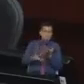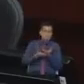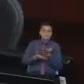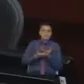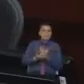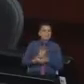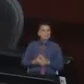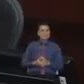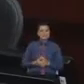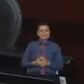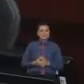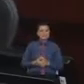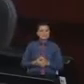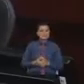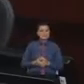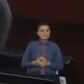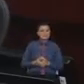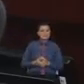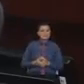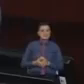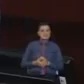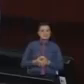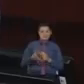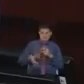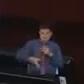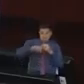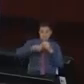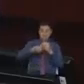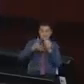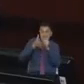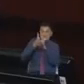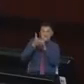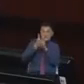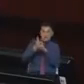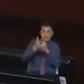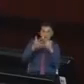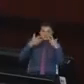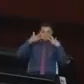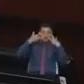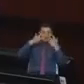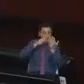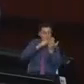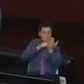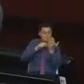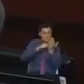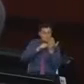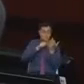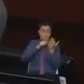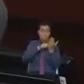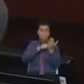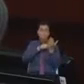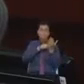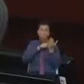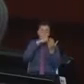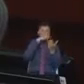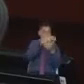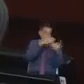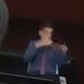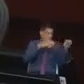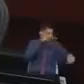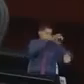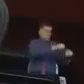Adicionalmente, el informe soslaya lo que significó el reclutamiento de